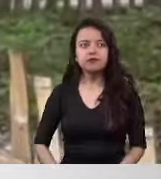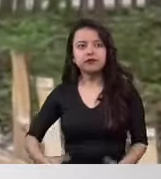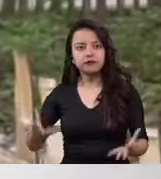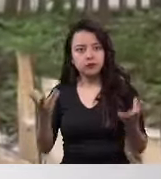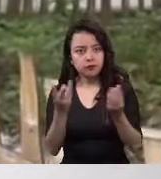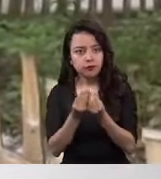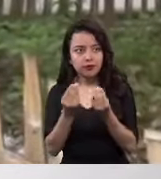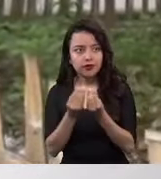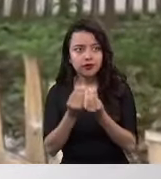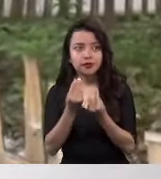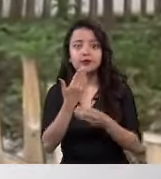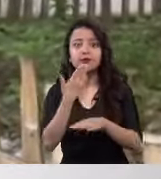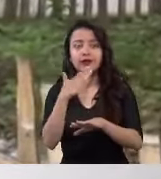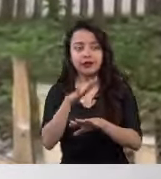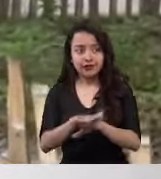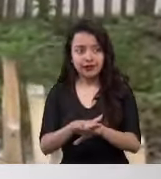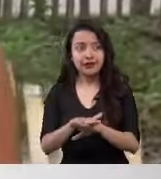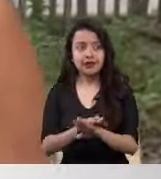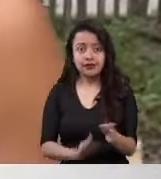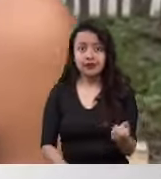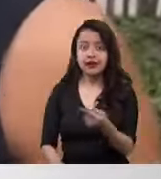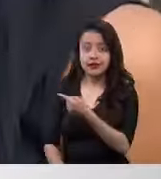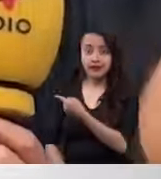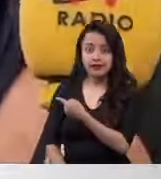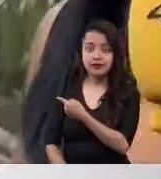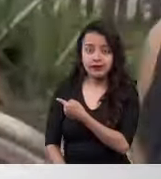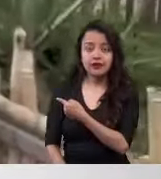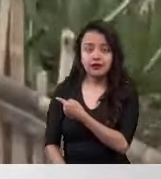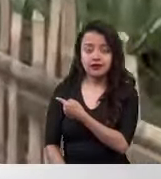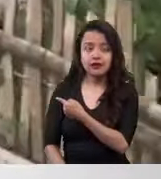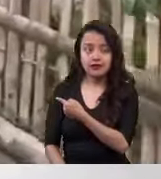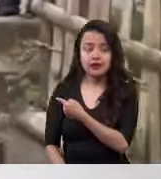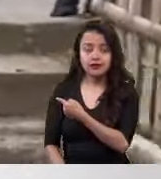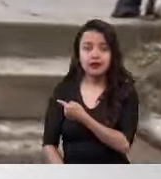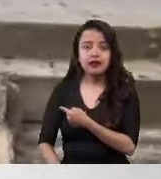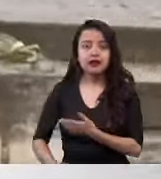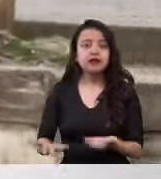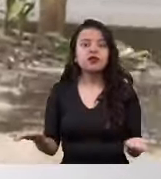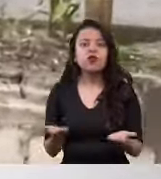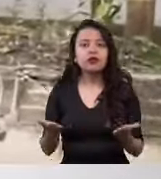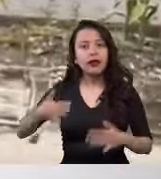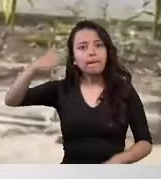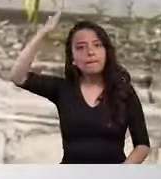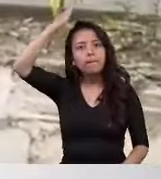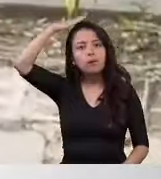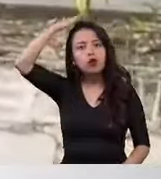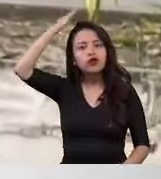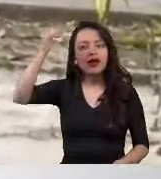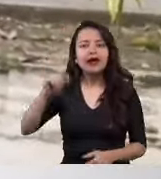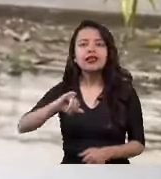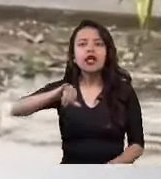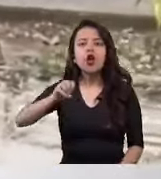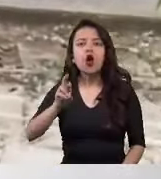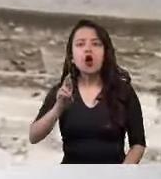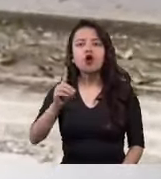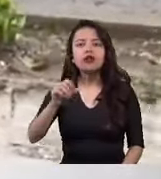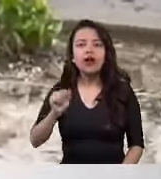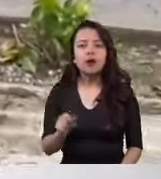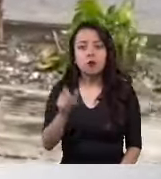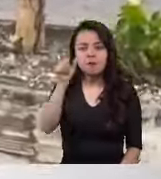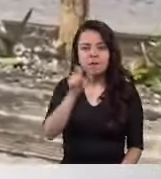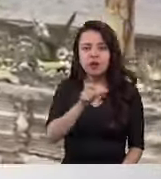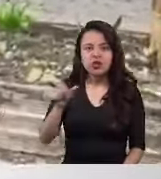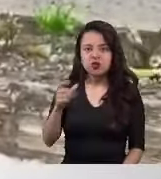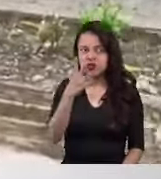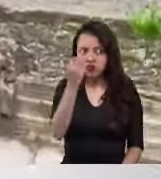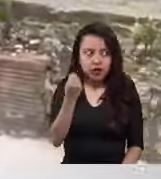buenas tardes. Fue justamente en este lugar del barrio Portal del Jordán del municipio de Jamundí donde delincuentes abandonaron una motocicleta